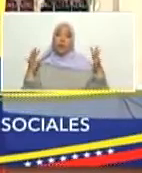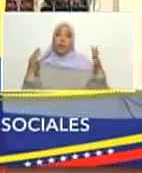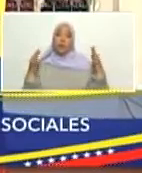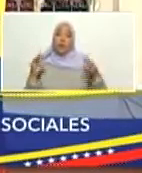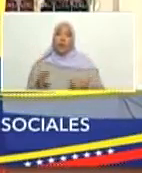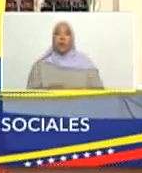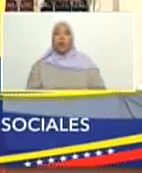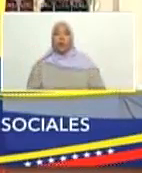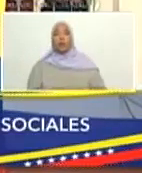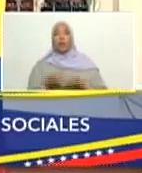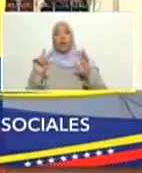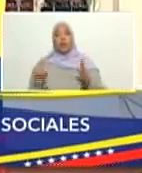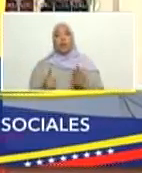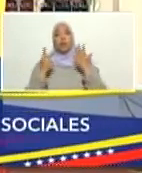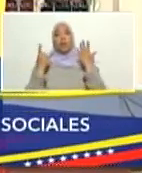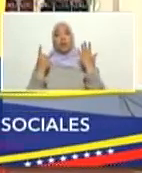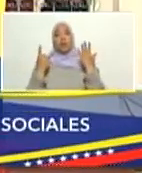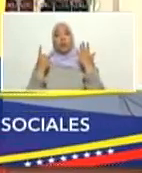En sexto lugar,